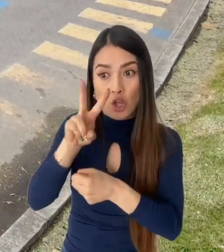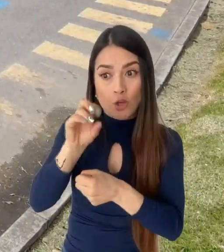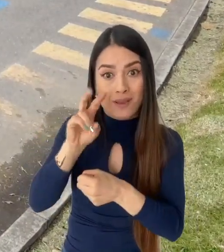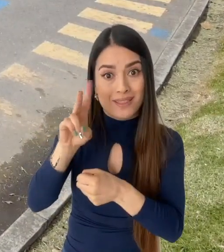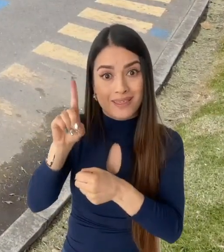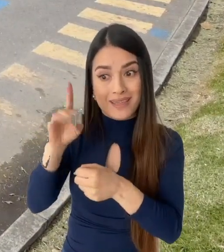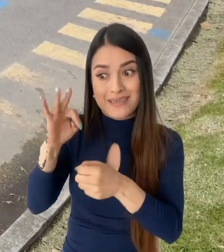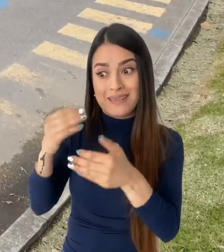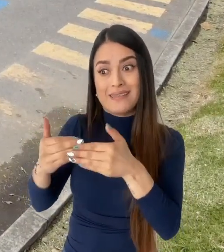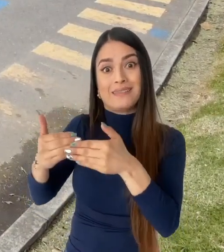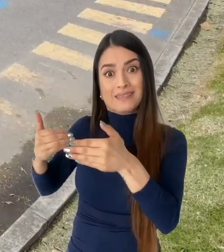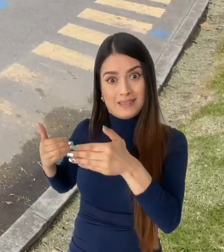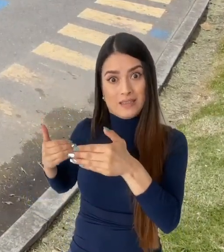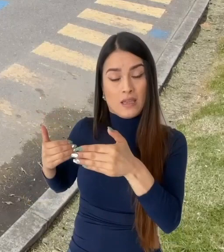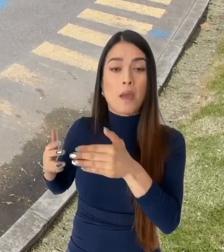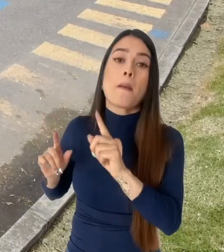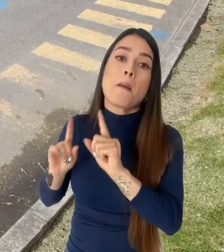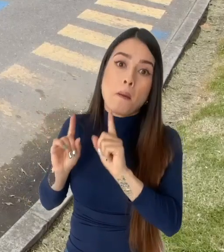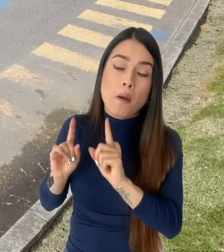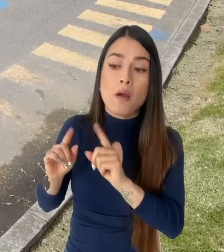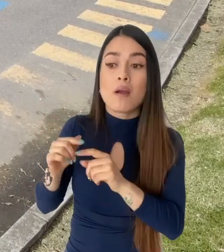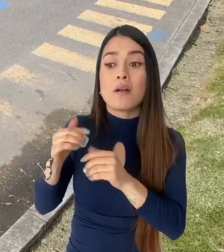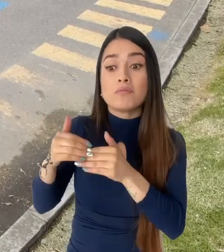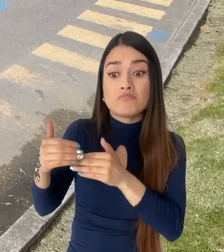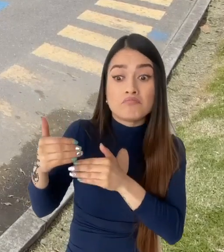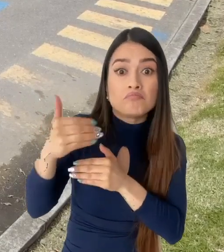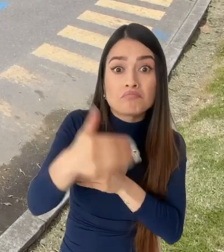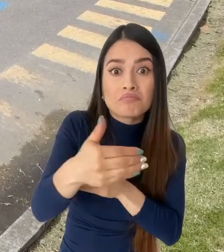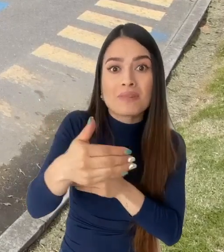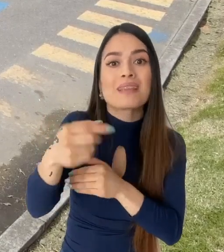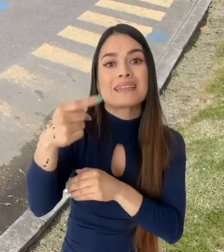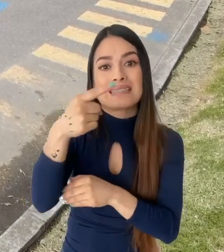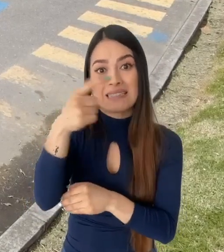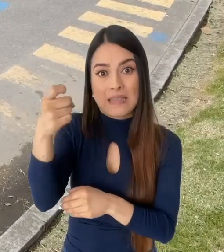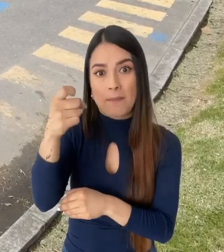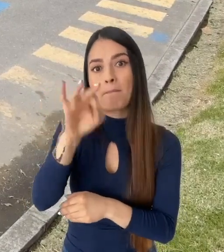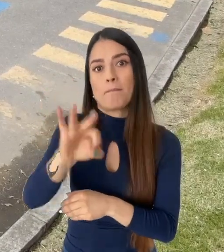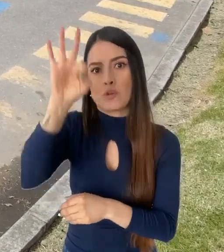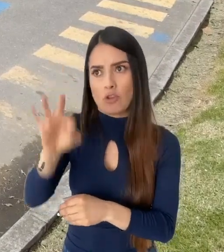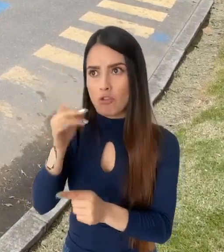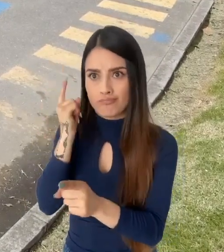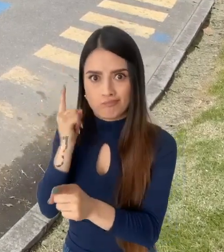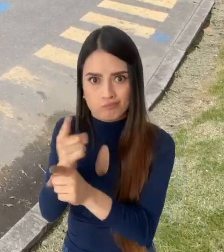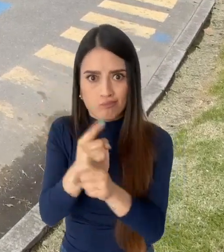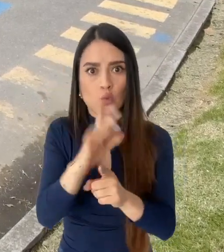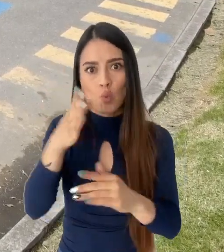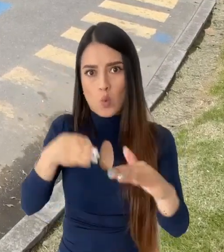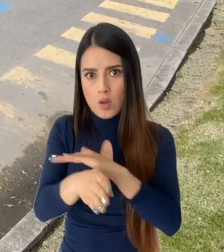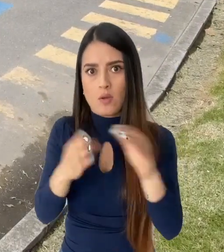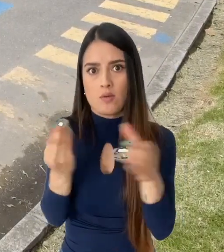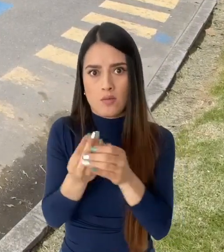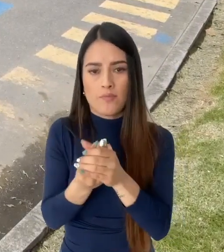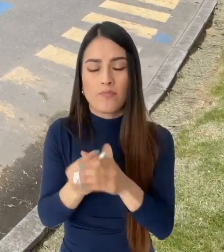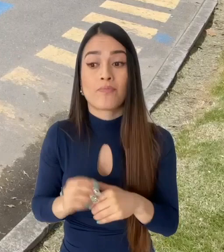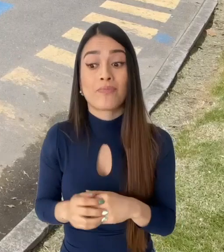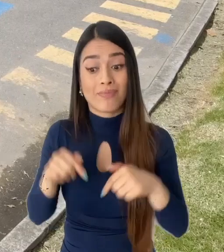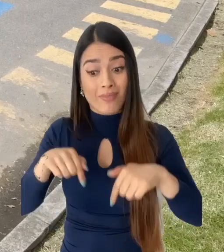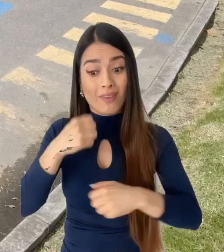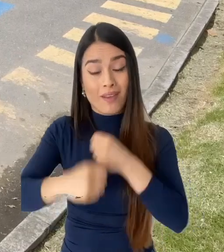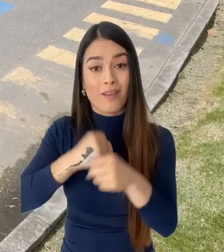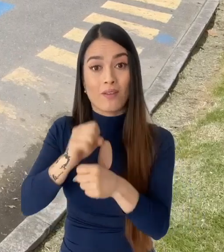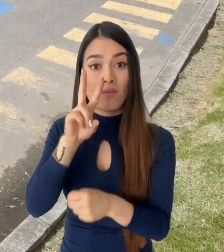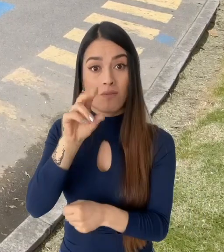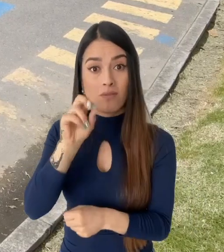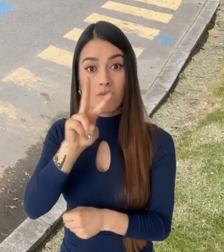de las infraestructuras contratadas antes del 2013 y el 100% en las infraestructuras contratadas con